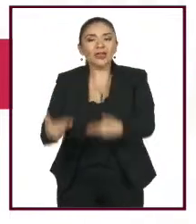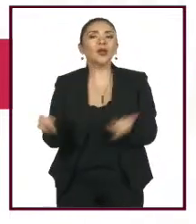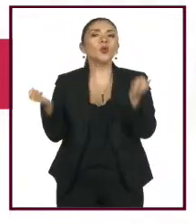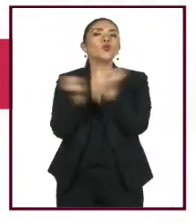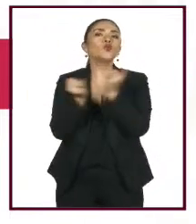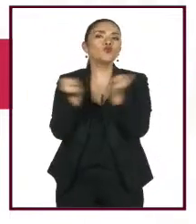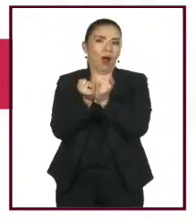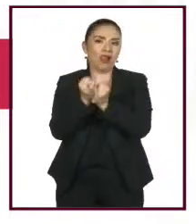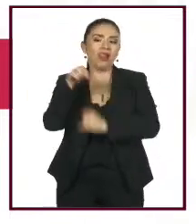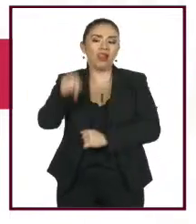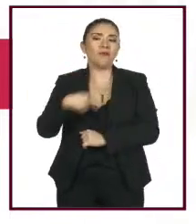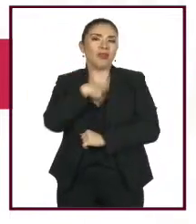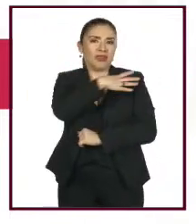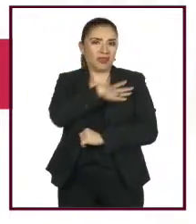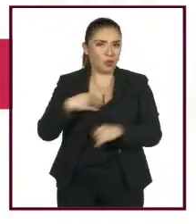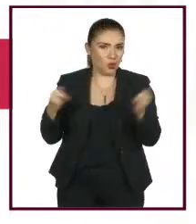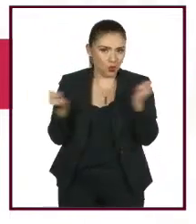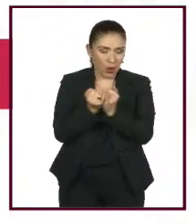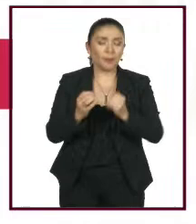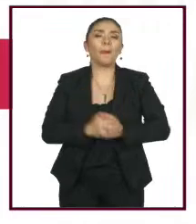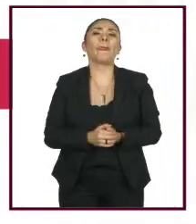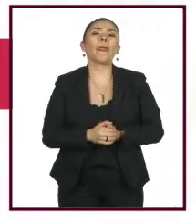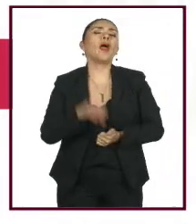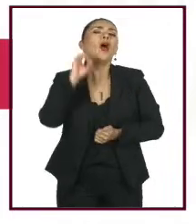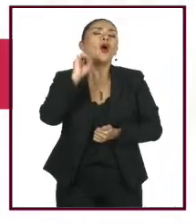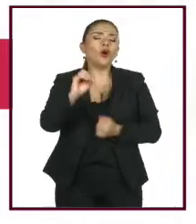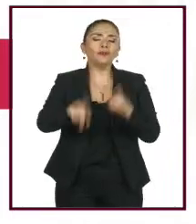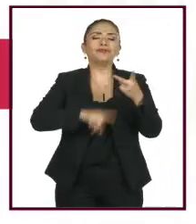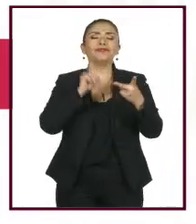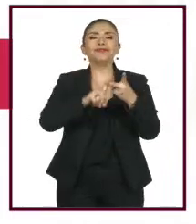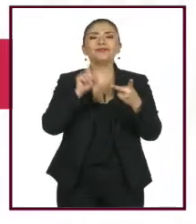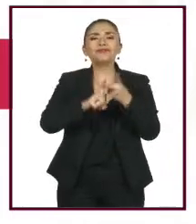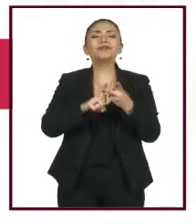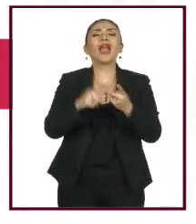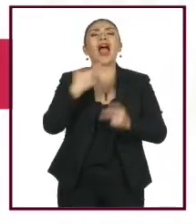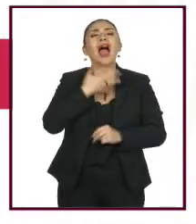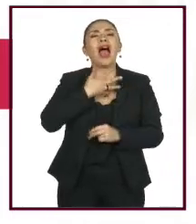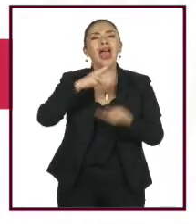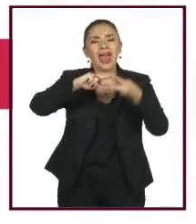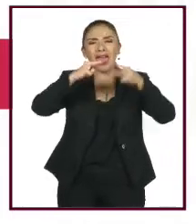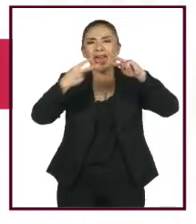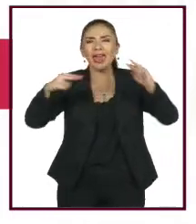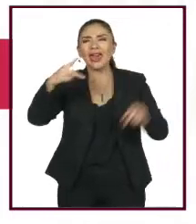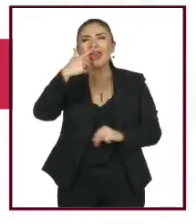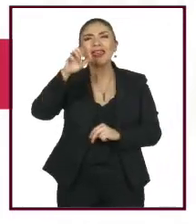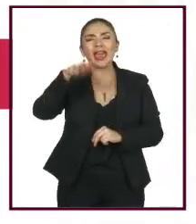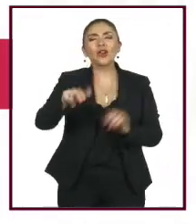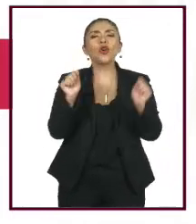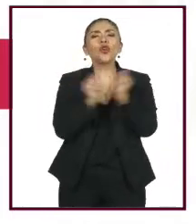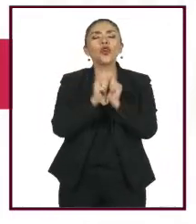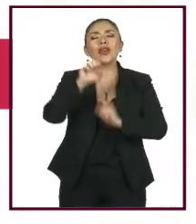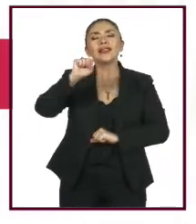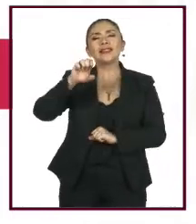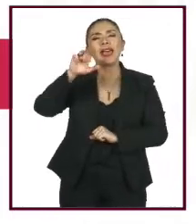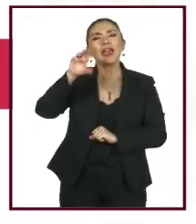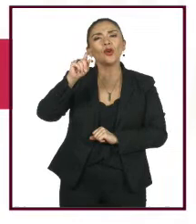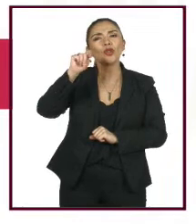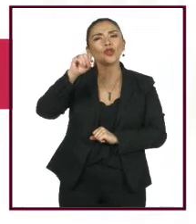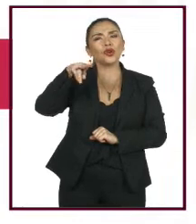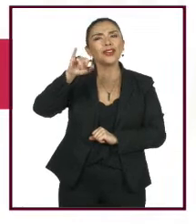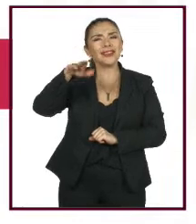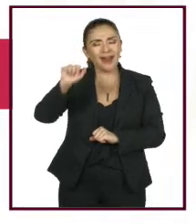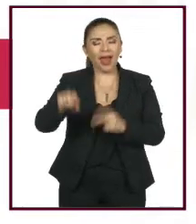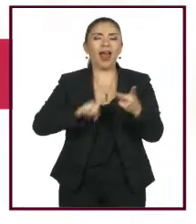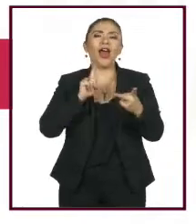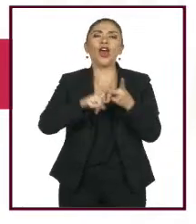de herencia. También hay varios polimorfismos de genes que tienen que ver con la serotonina y dopamina, que era lo que les mencionaba, que